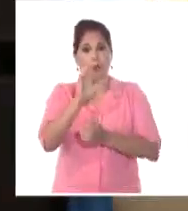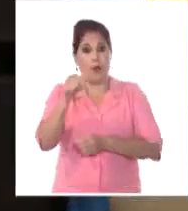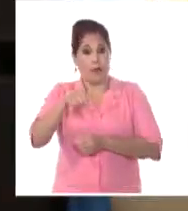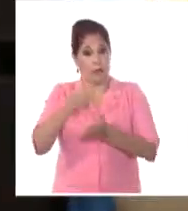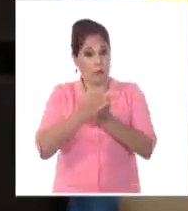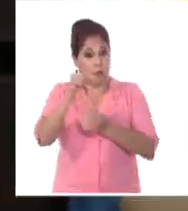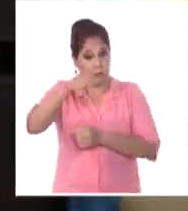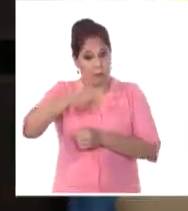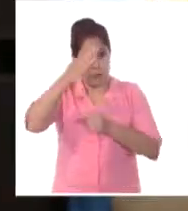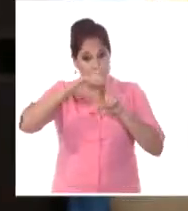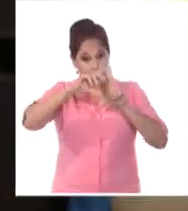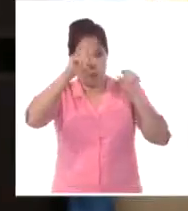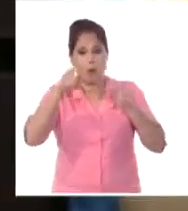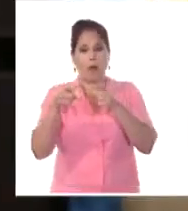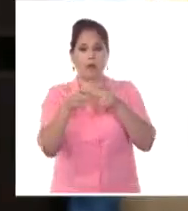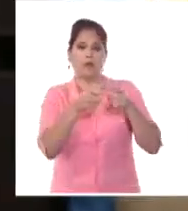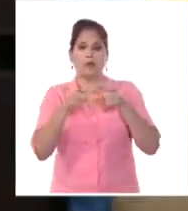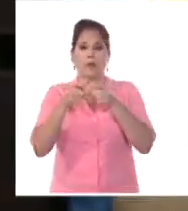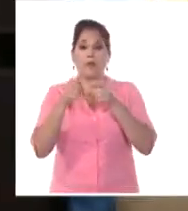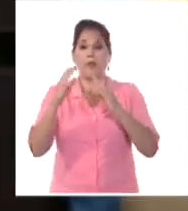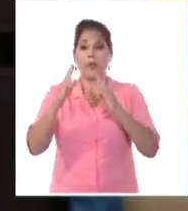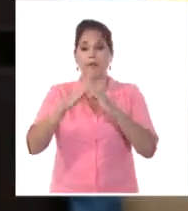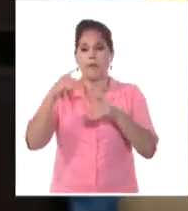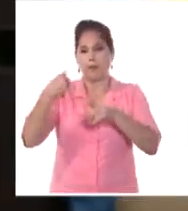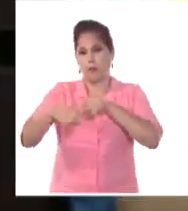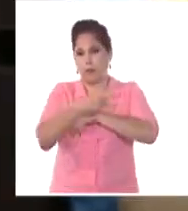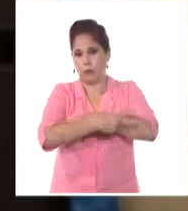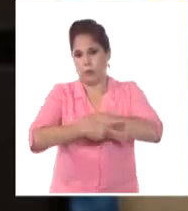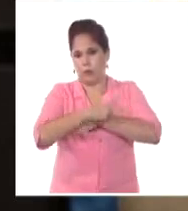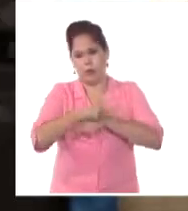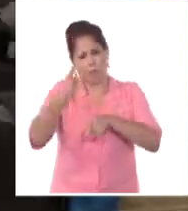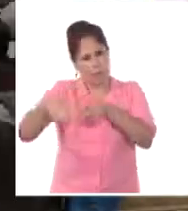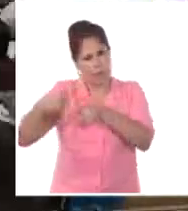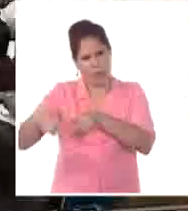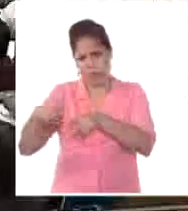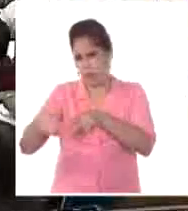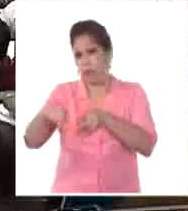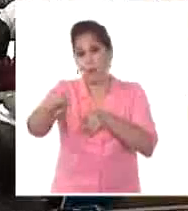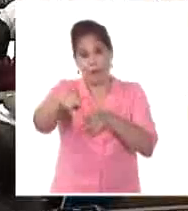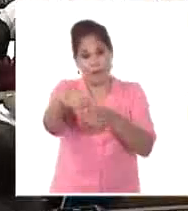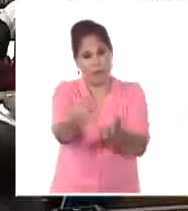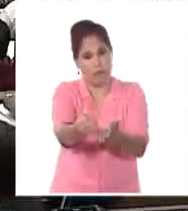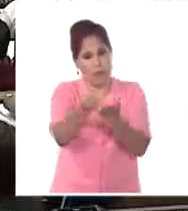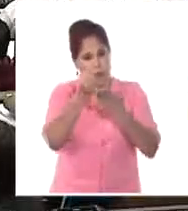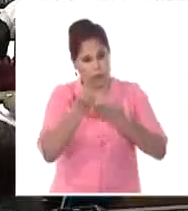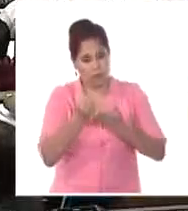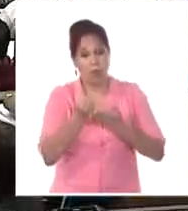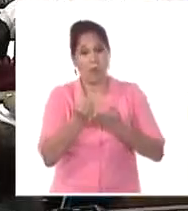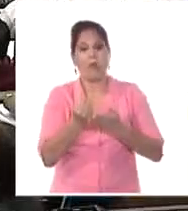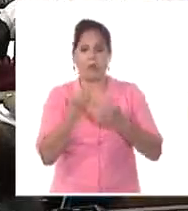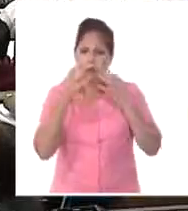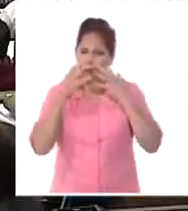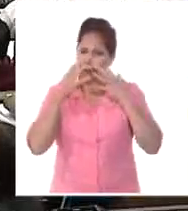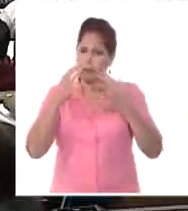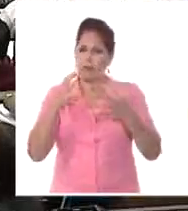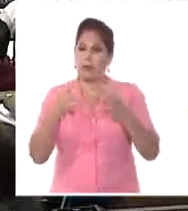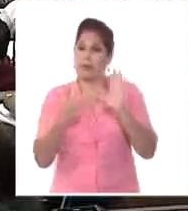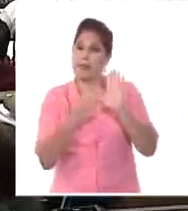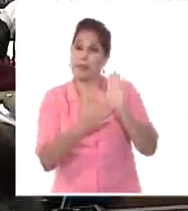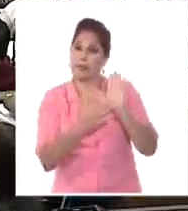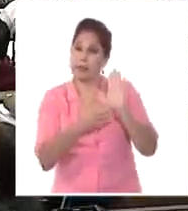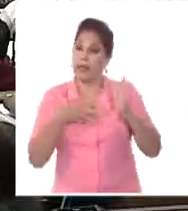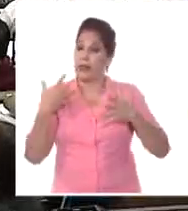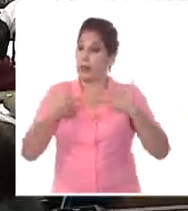y asociaciones de cubanos residentes en el exterior, entre otros. Resulta también estimulante constatar